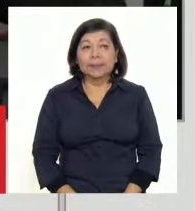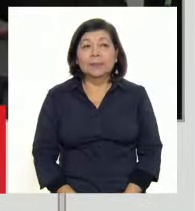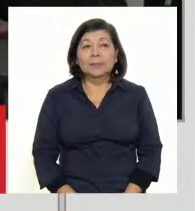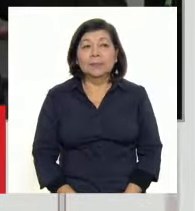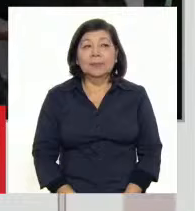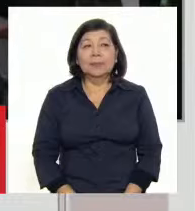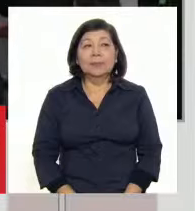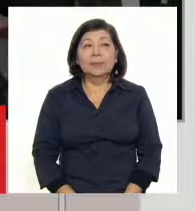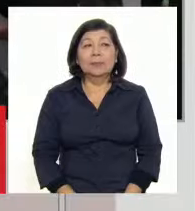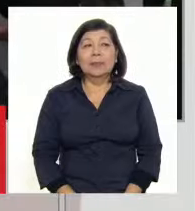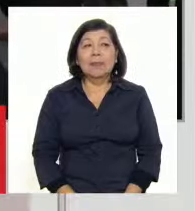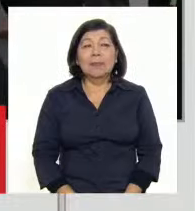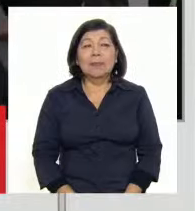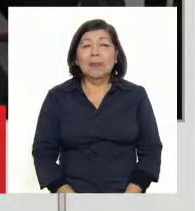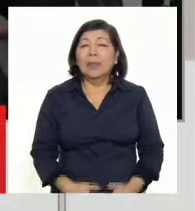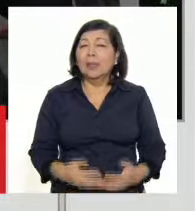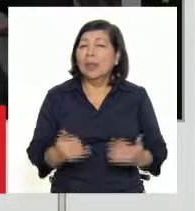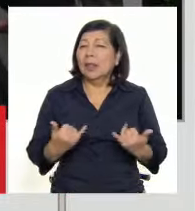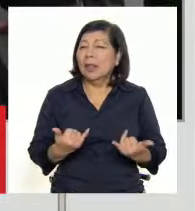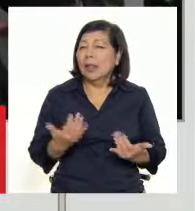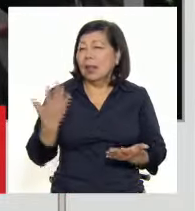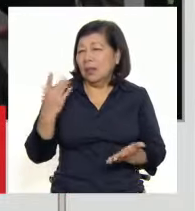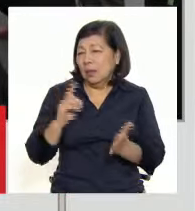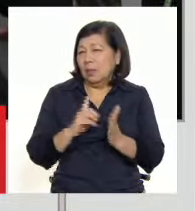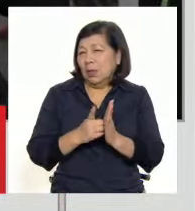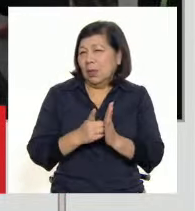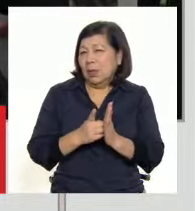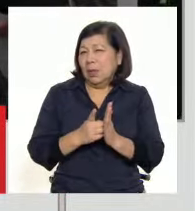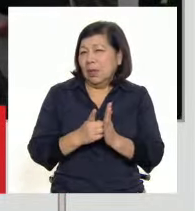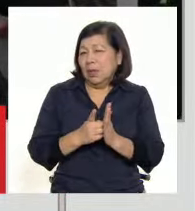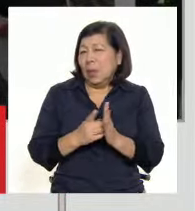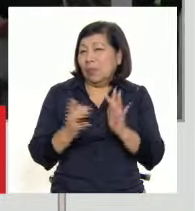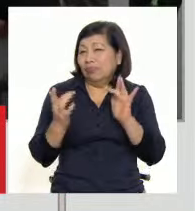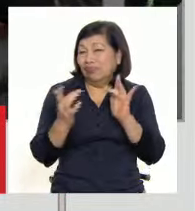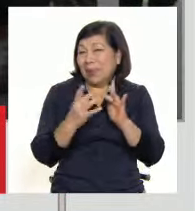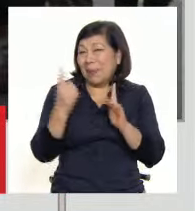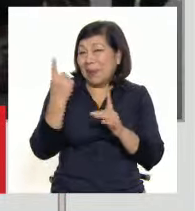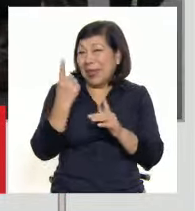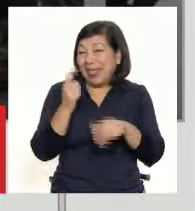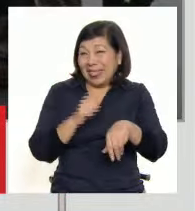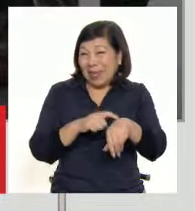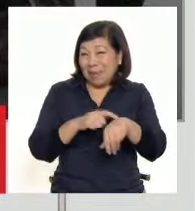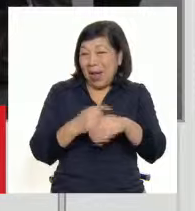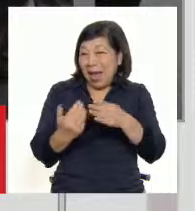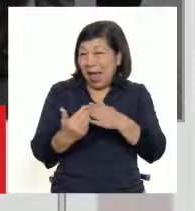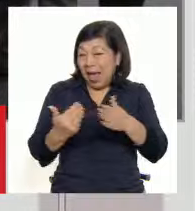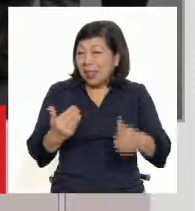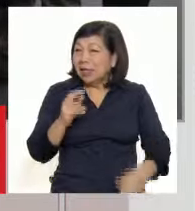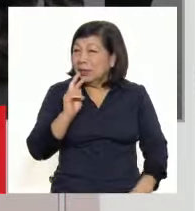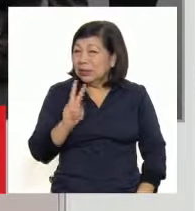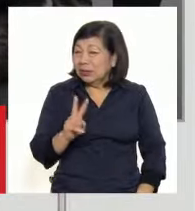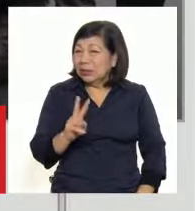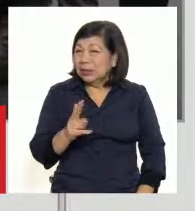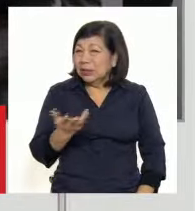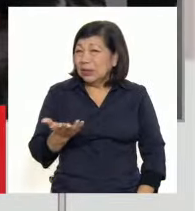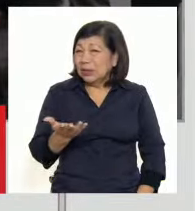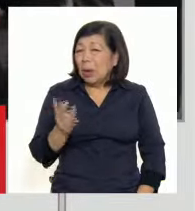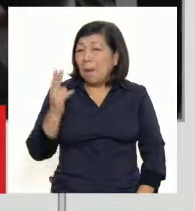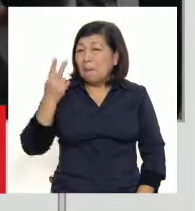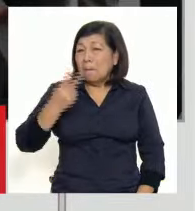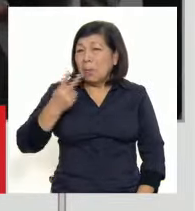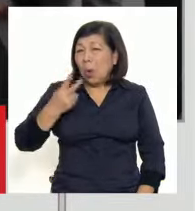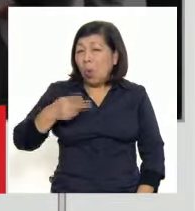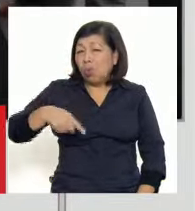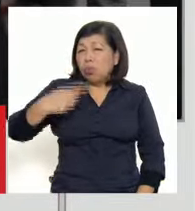Sí, dime, Alex. Bien, nosotros hace unos minutos, en los primeros enlaces que hiciste desde allá, vimos que intentaban ingresar